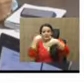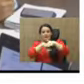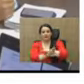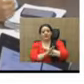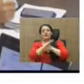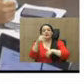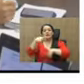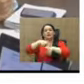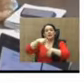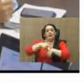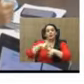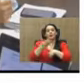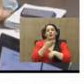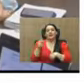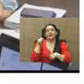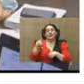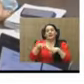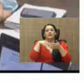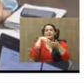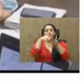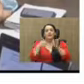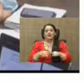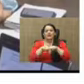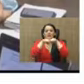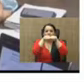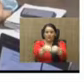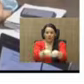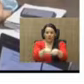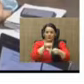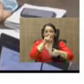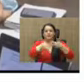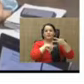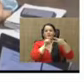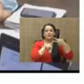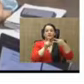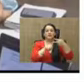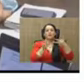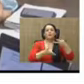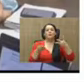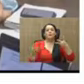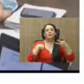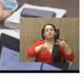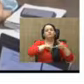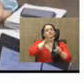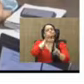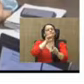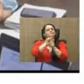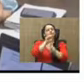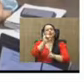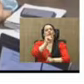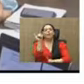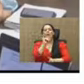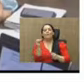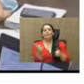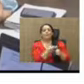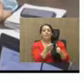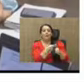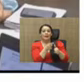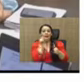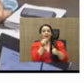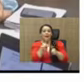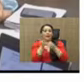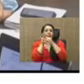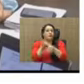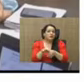tiempo en el que el estudiante se gradúa. Un tercer elemento que logramos identificar como una prioridad en el marco de